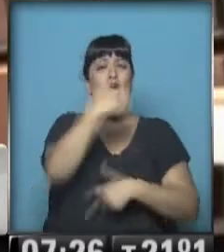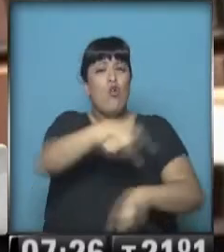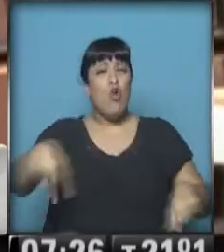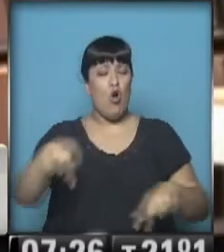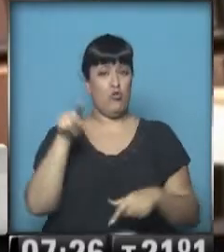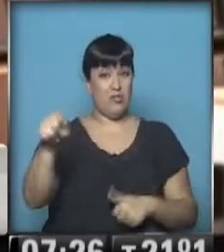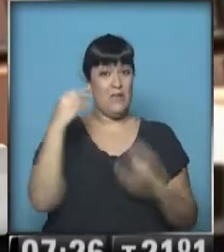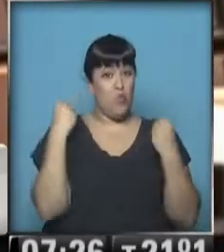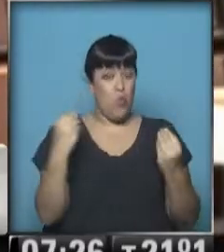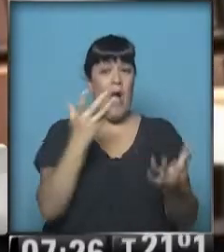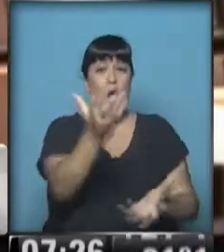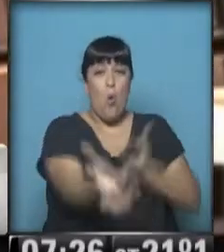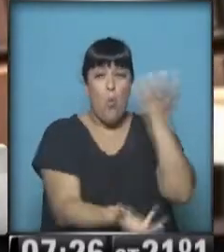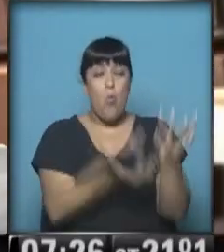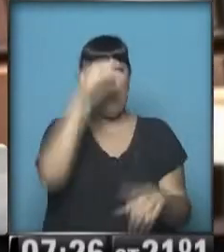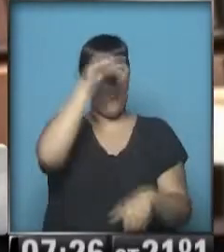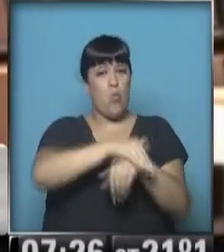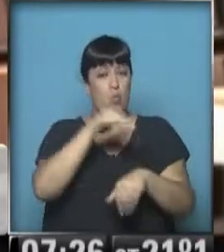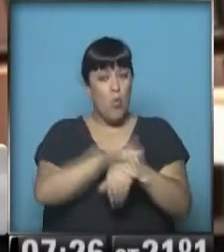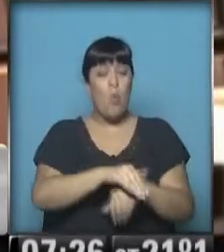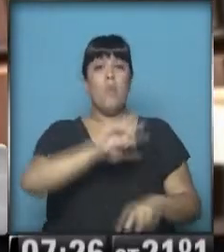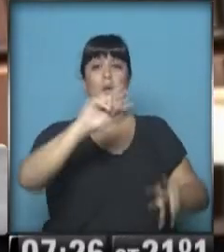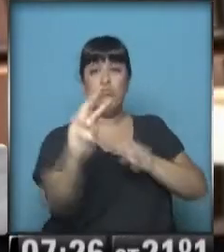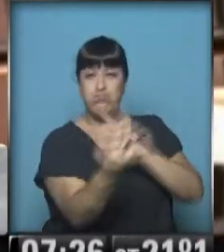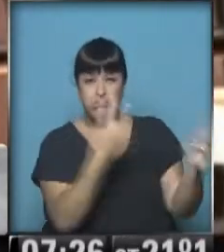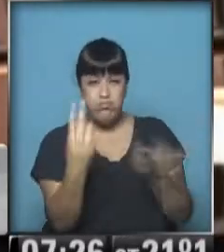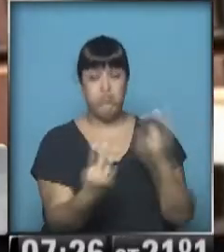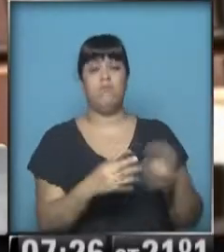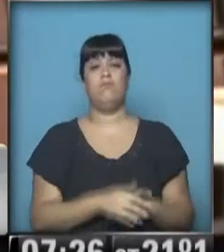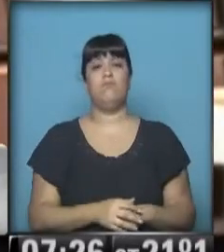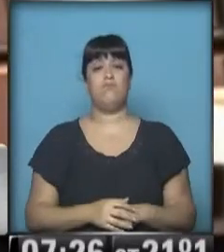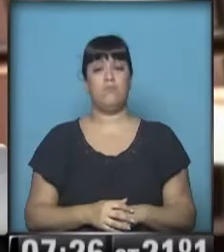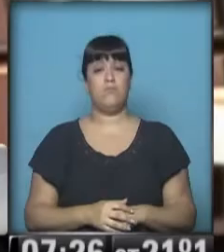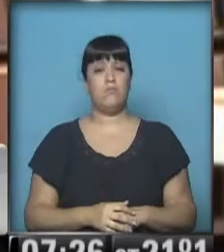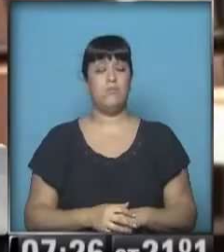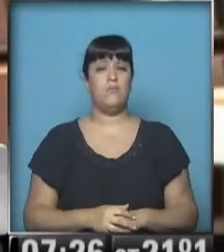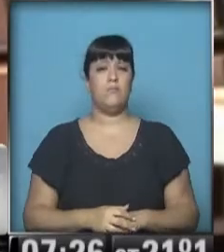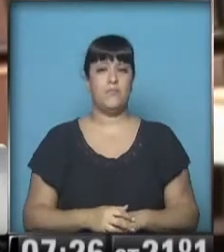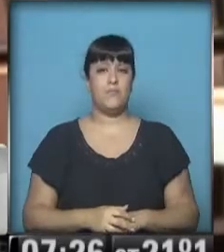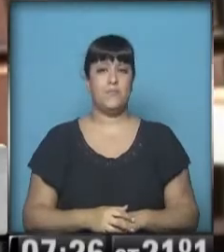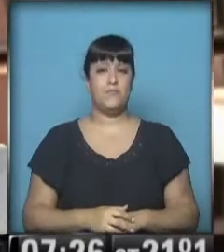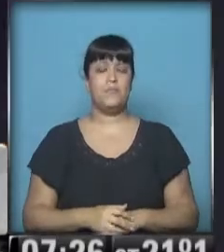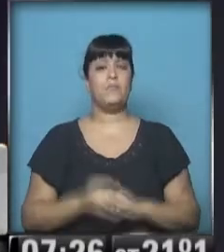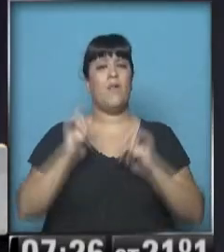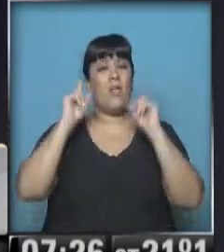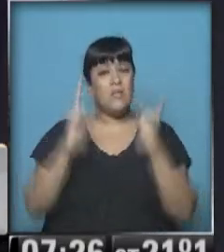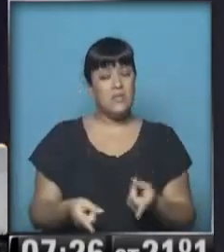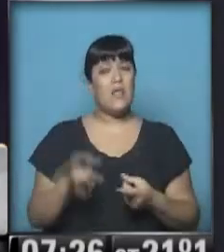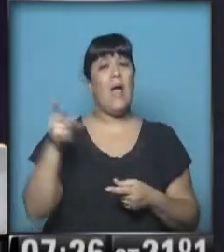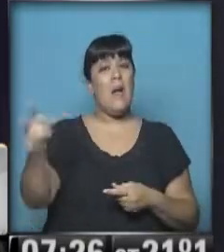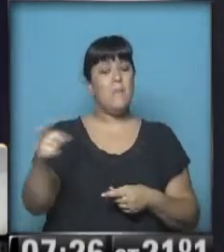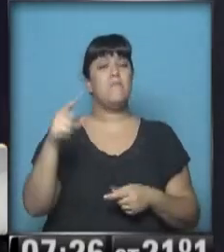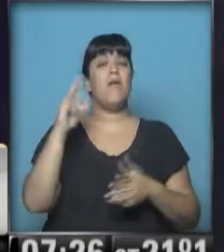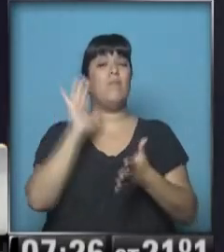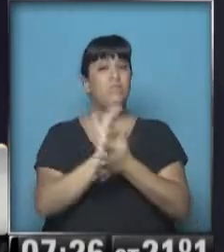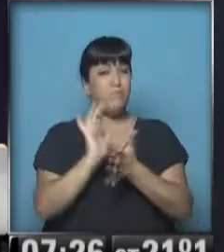de incendio culposo seguido de muerte en concurso real con el delito de cohecho